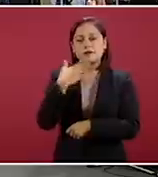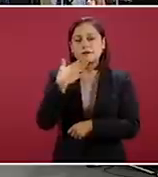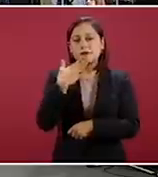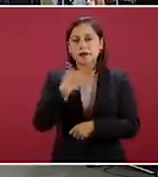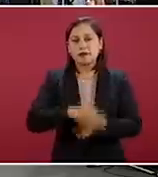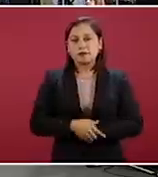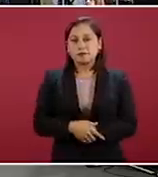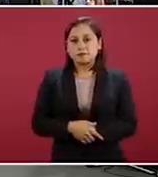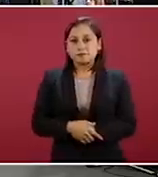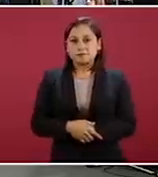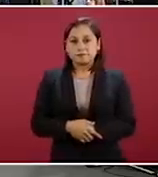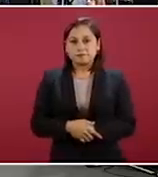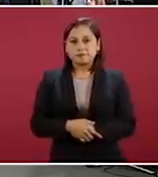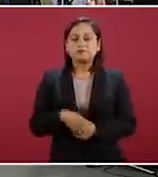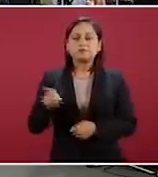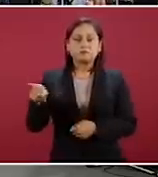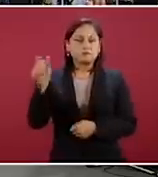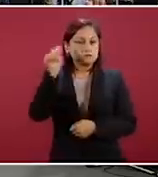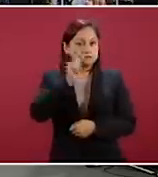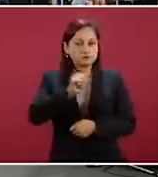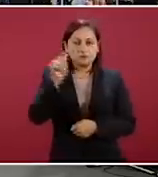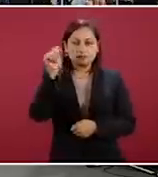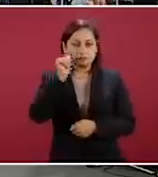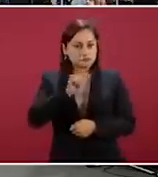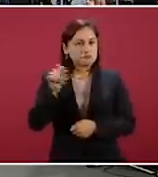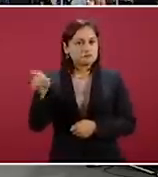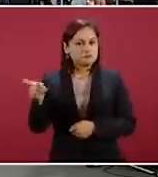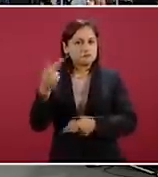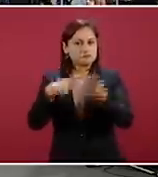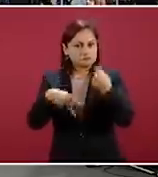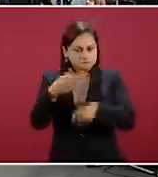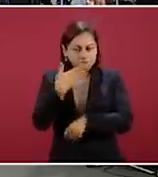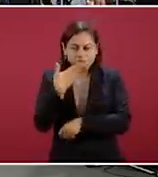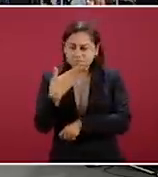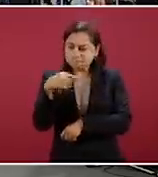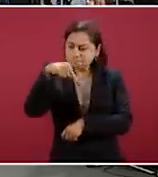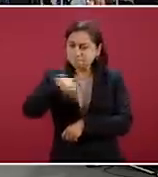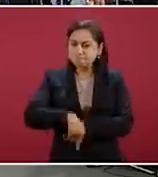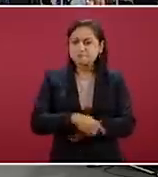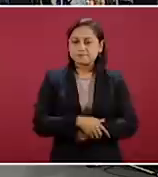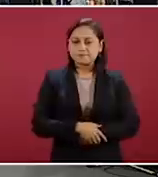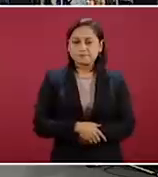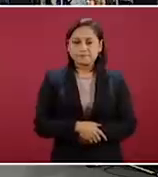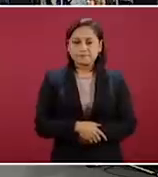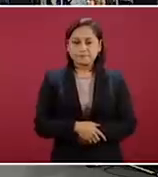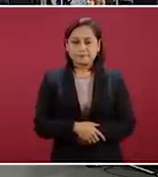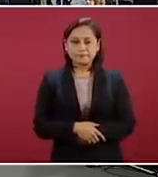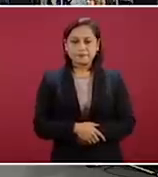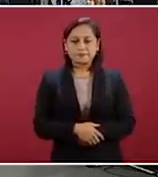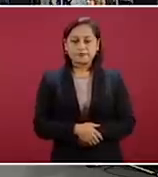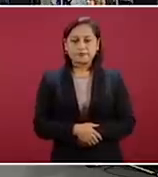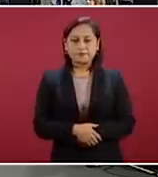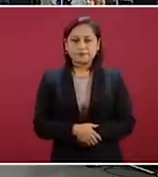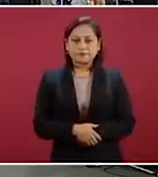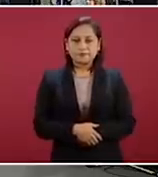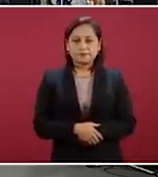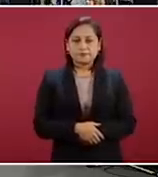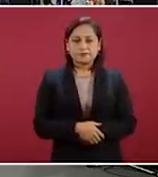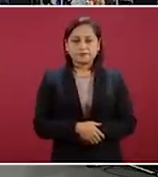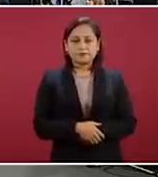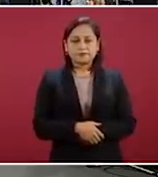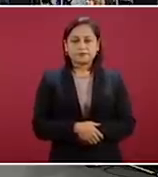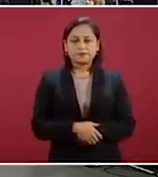y siempre eres bienvenida. Yo ya le había mandado